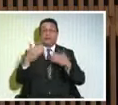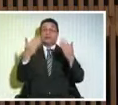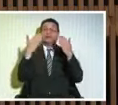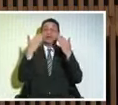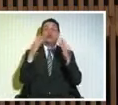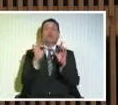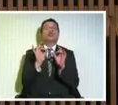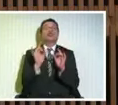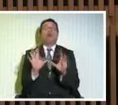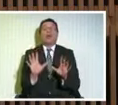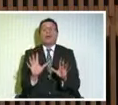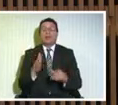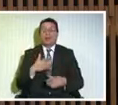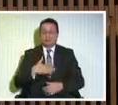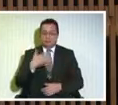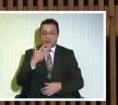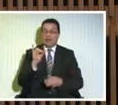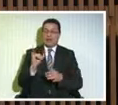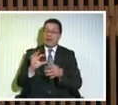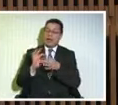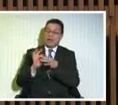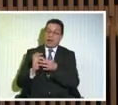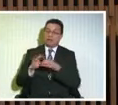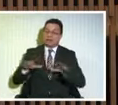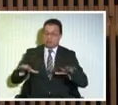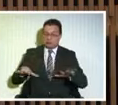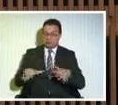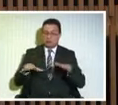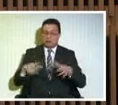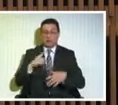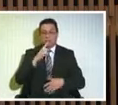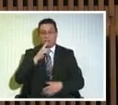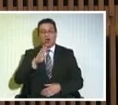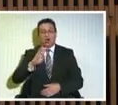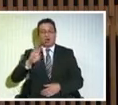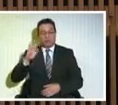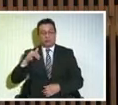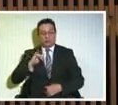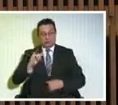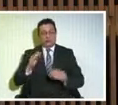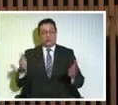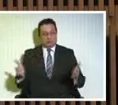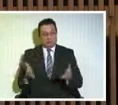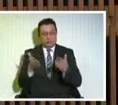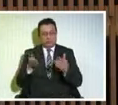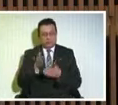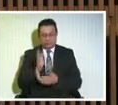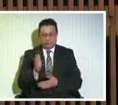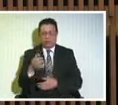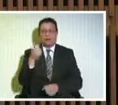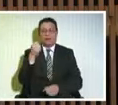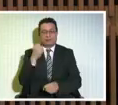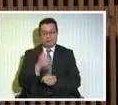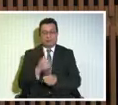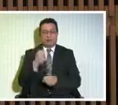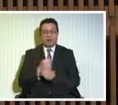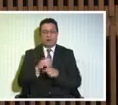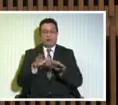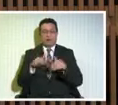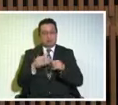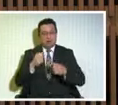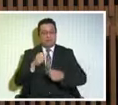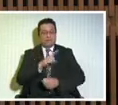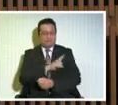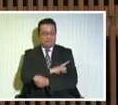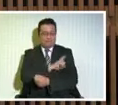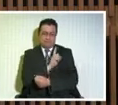y sobre todo agradecerles el esfuerzo, el compromiso e instarlos a que sigamos trabajando con la misma pasión, las